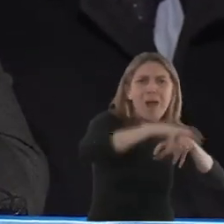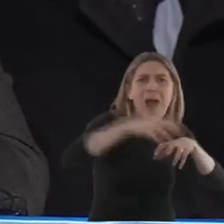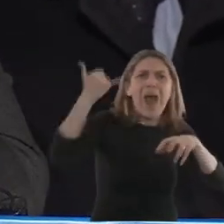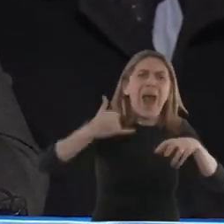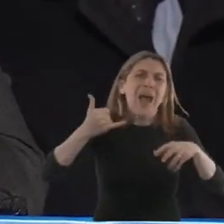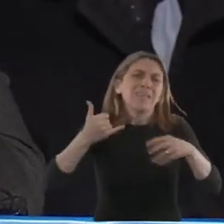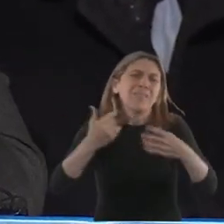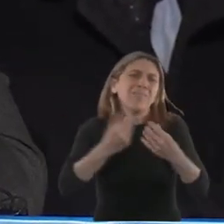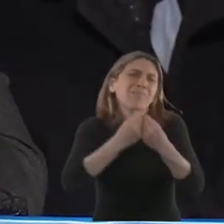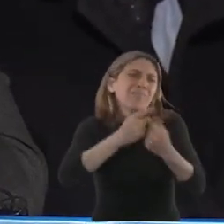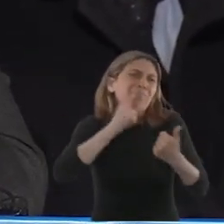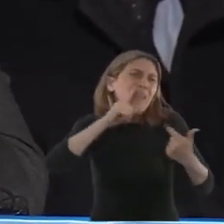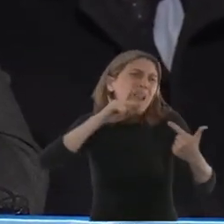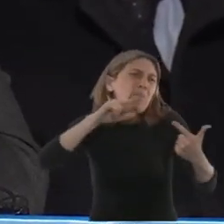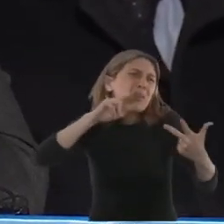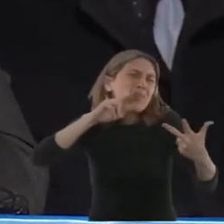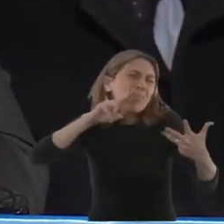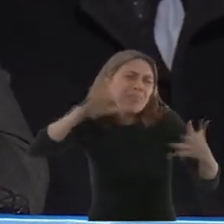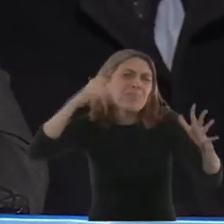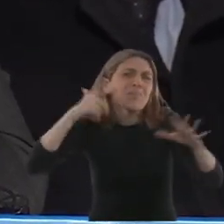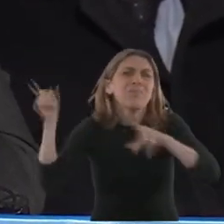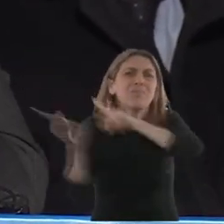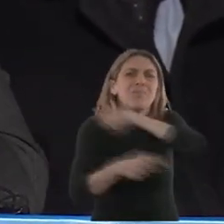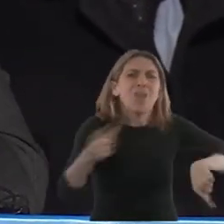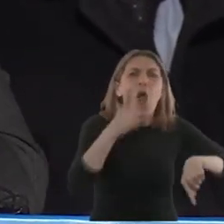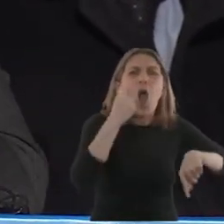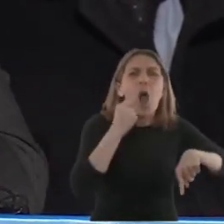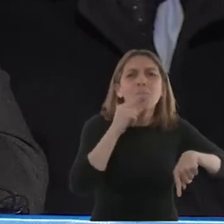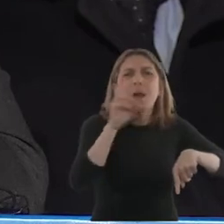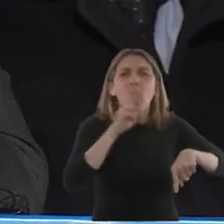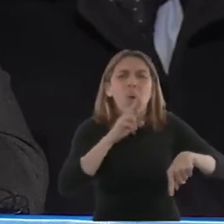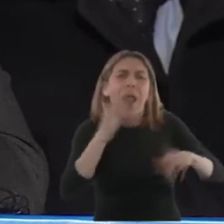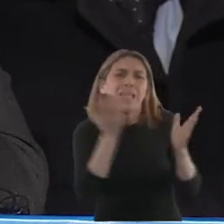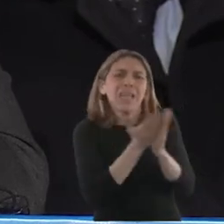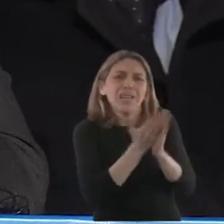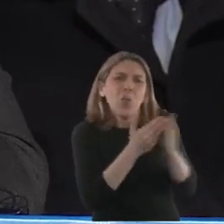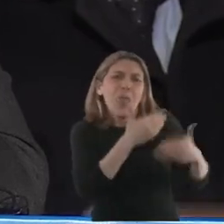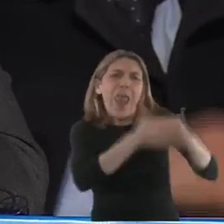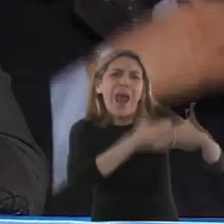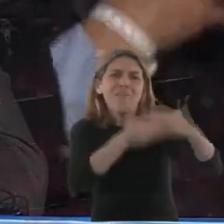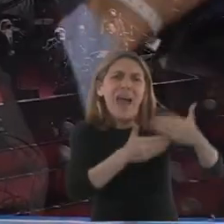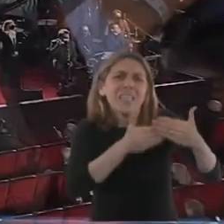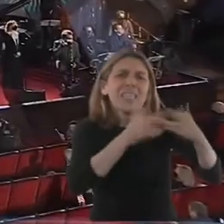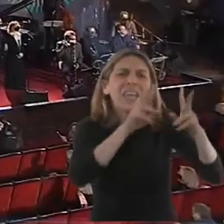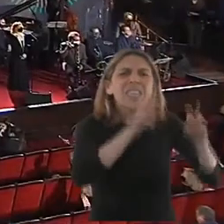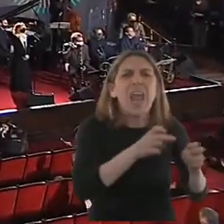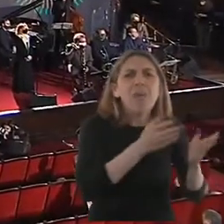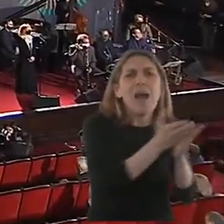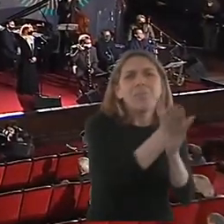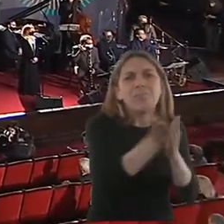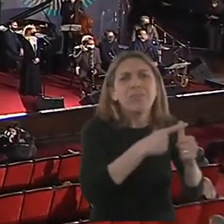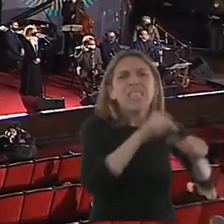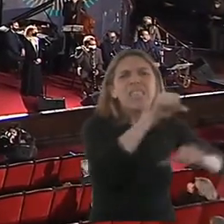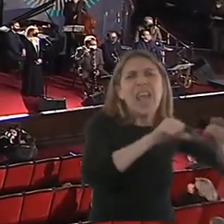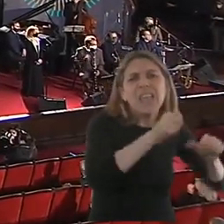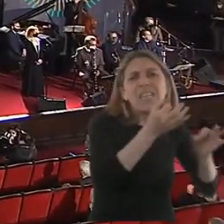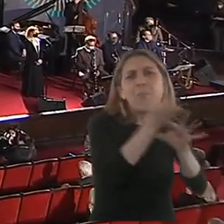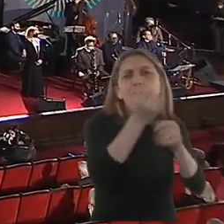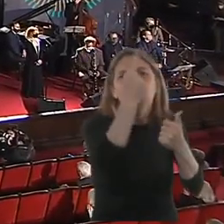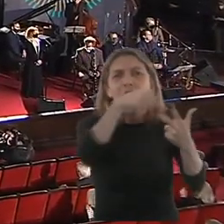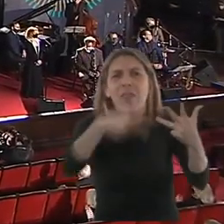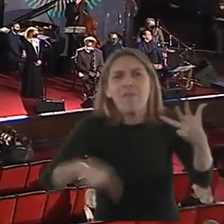de hombres y mujeres con gran trascendencia en las ciencias, en las diferentes profesiones,